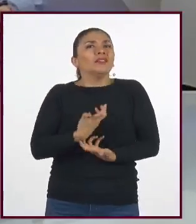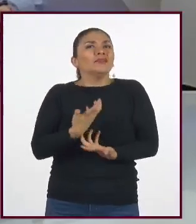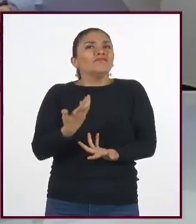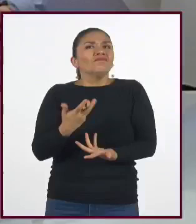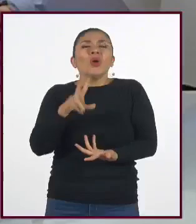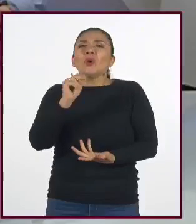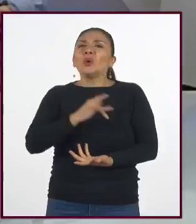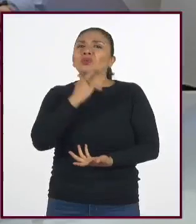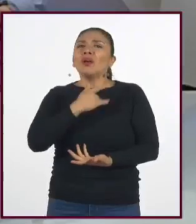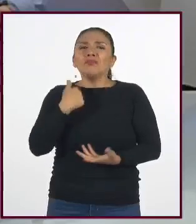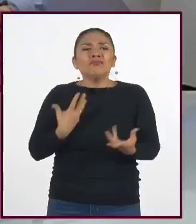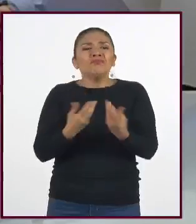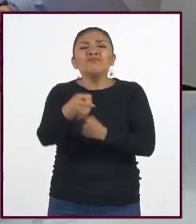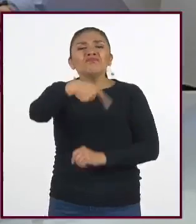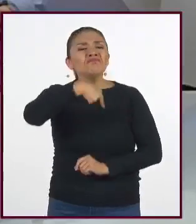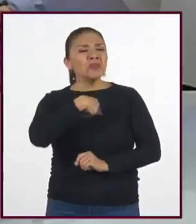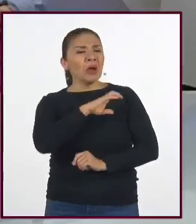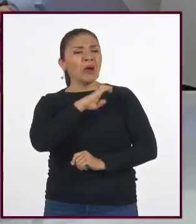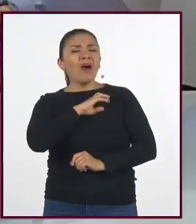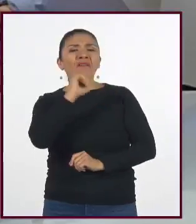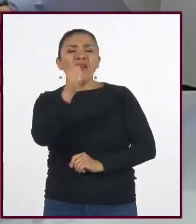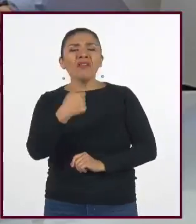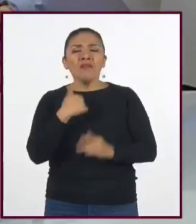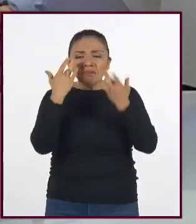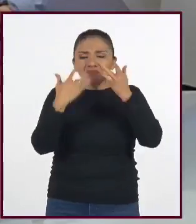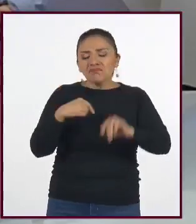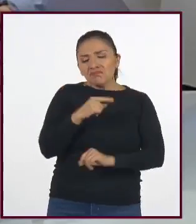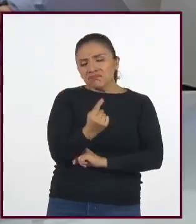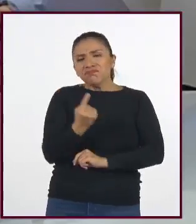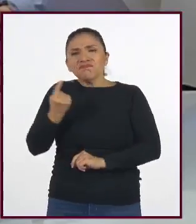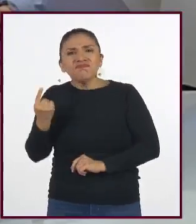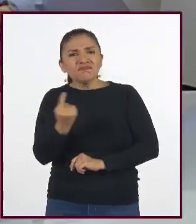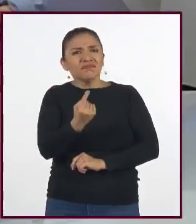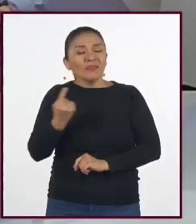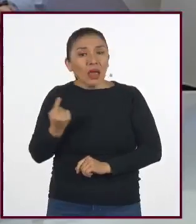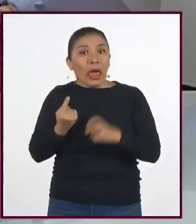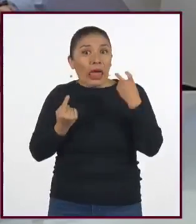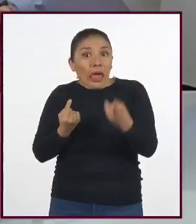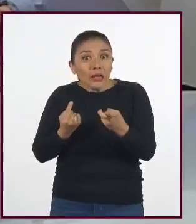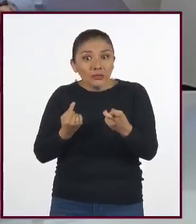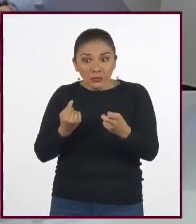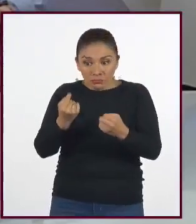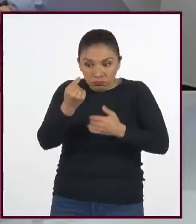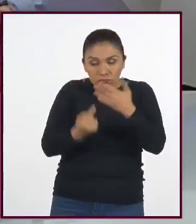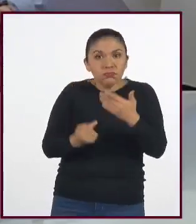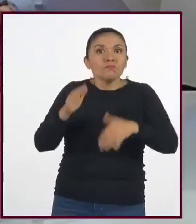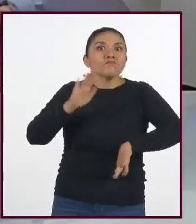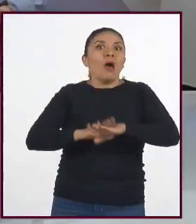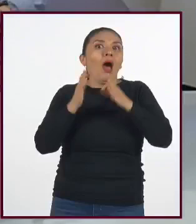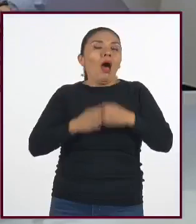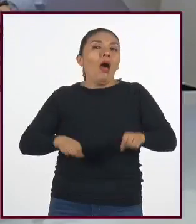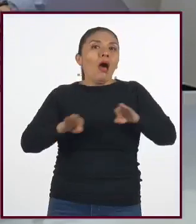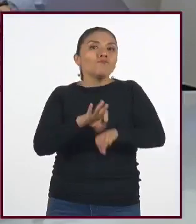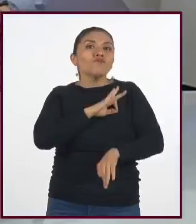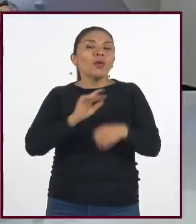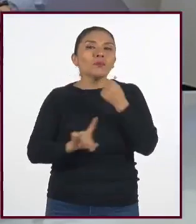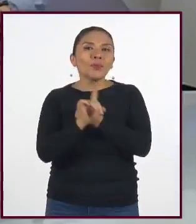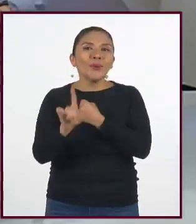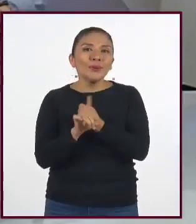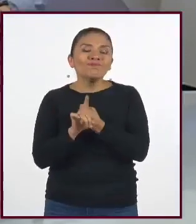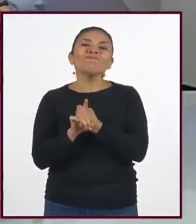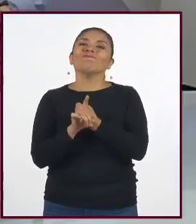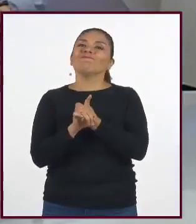sentirse identificados en cada uno de los ámbitos, claro que los resaca, los rezaga. Entonces,